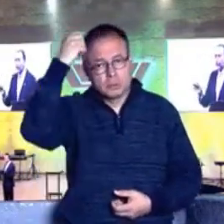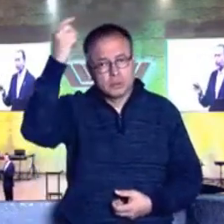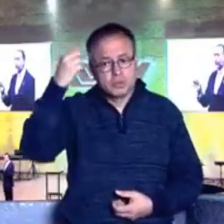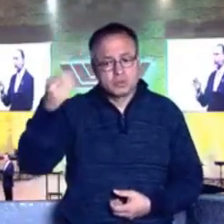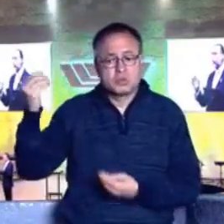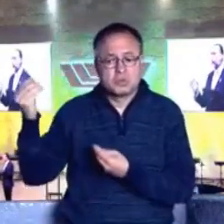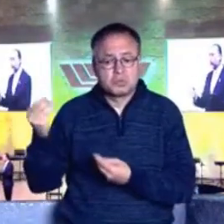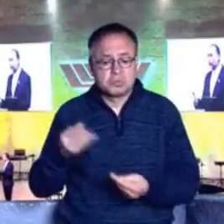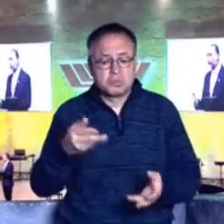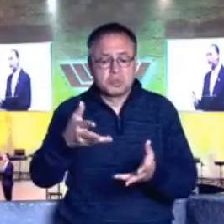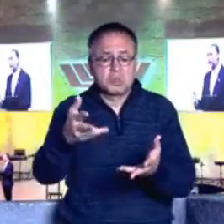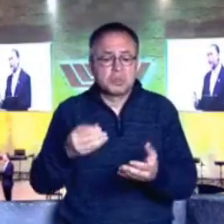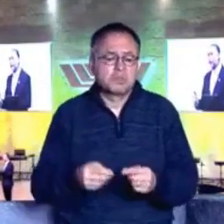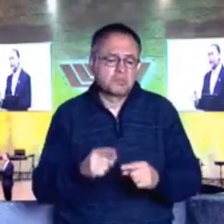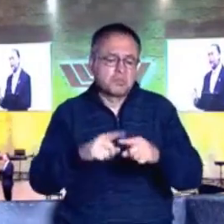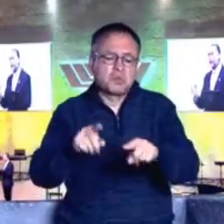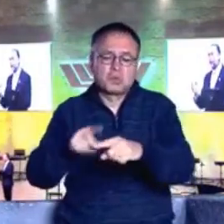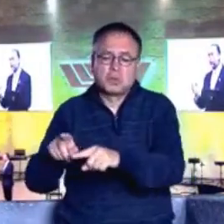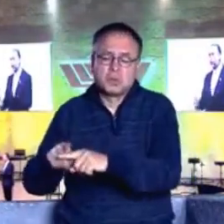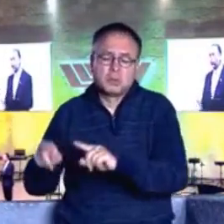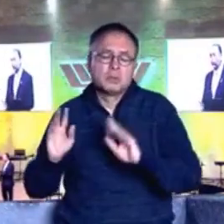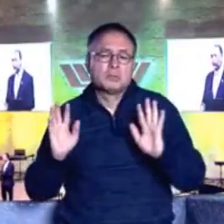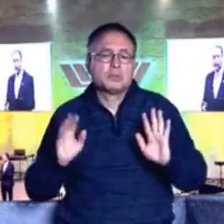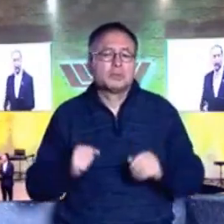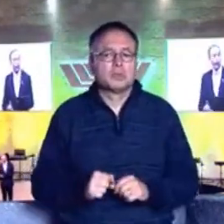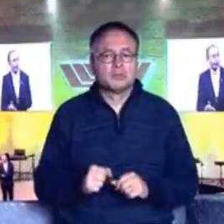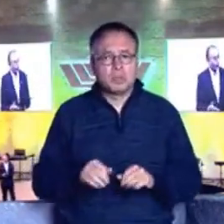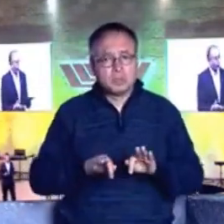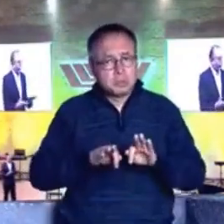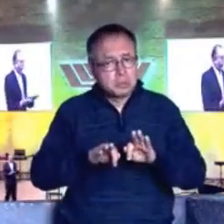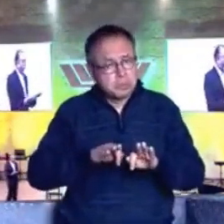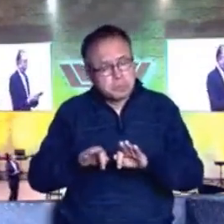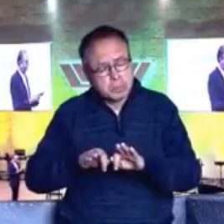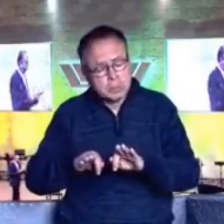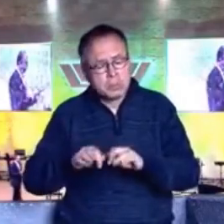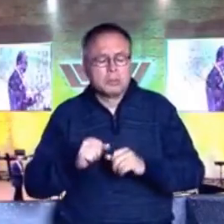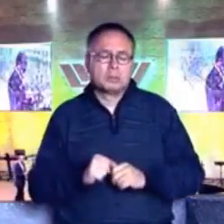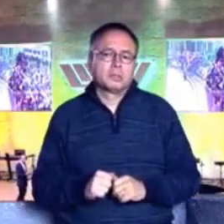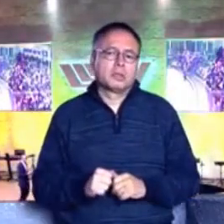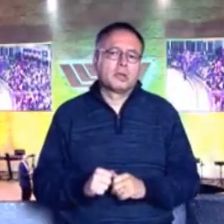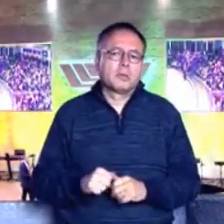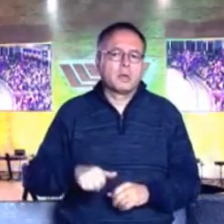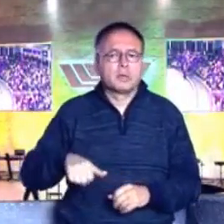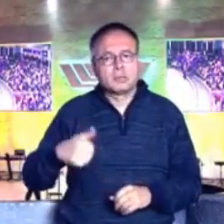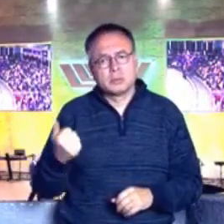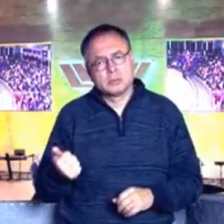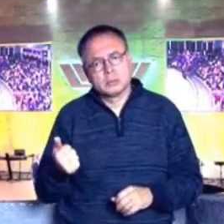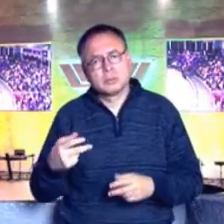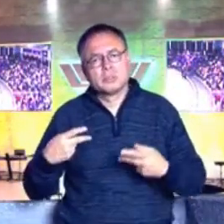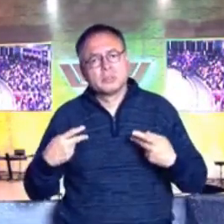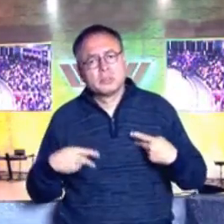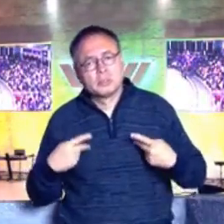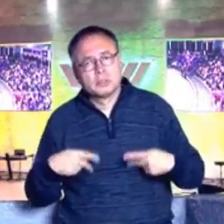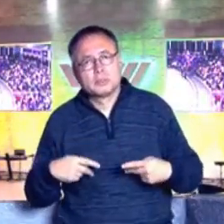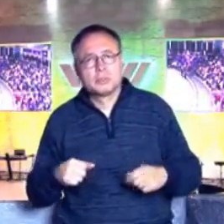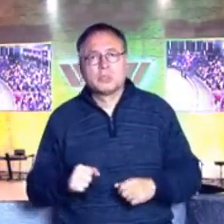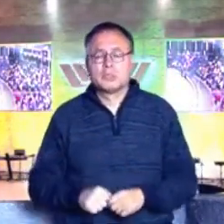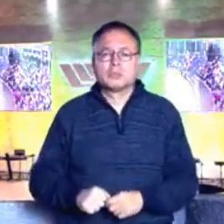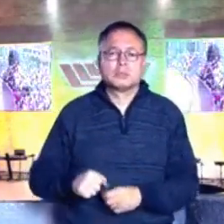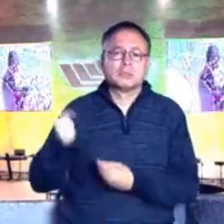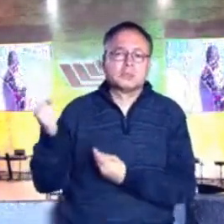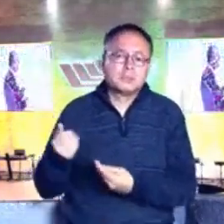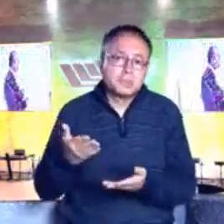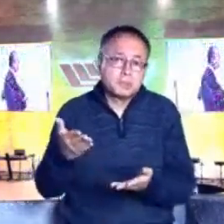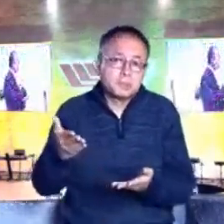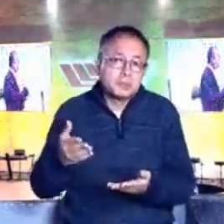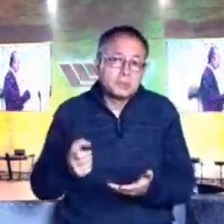a veces nos provee a través de nuestro trabajo A veces nos provee a través de otras personas a través a veces nos provee no el dinero